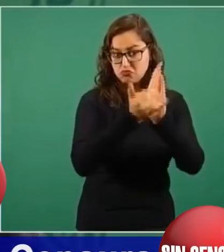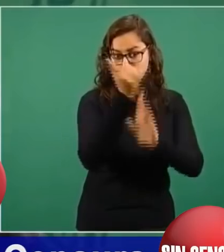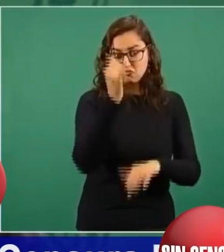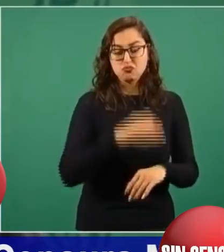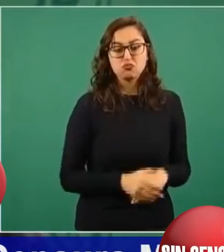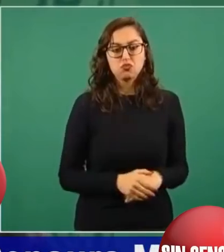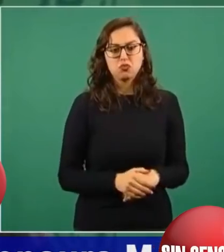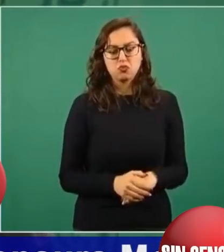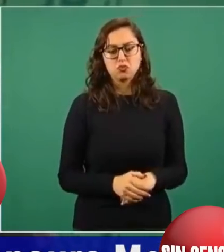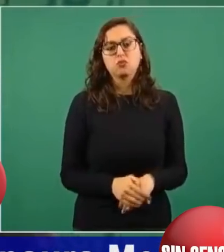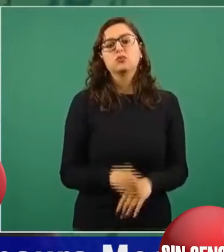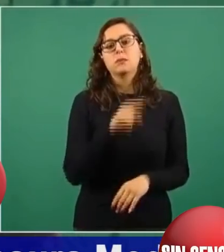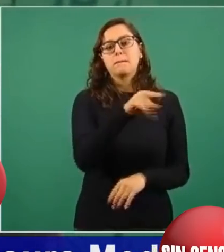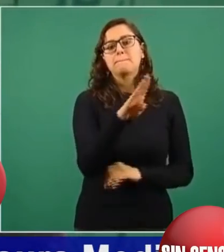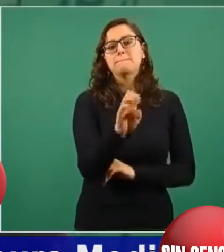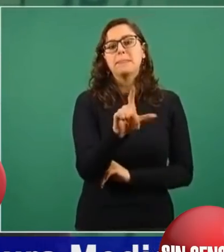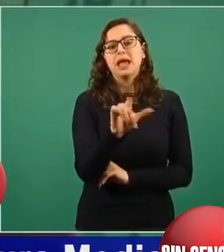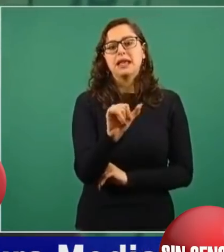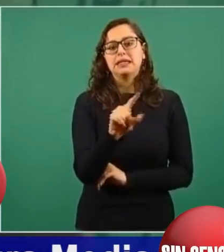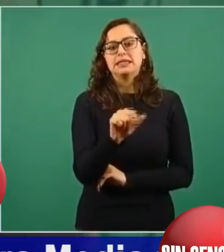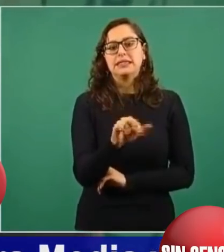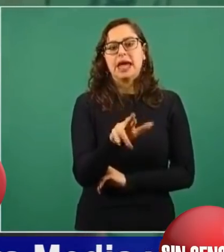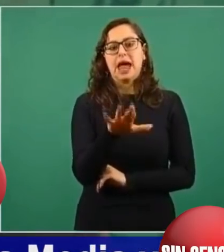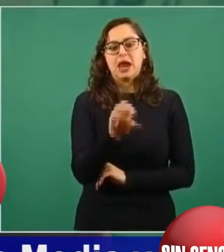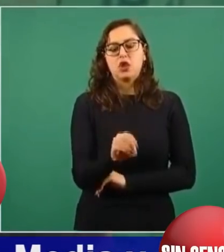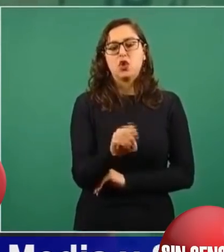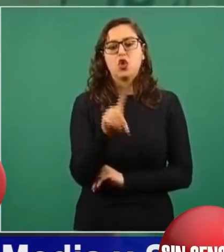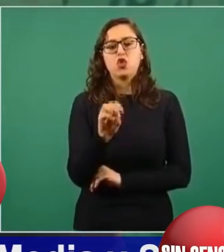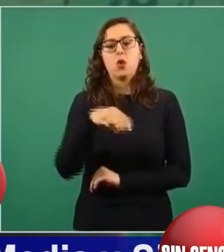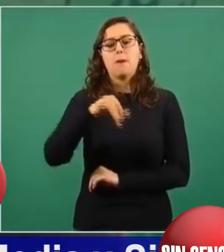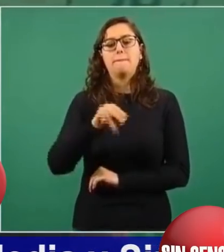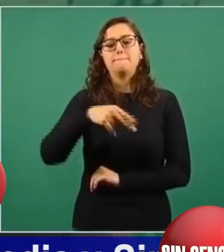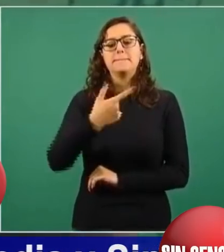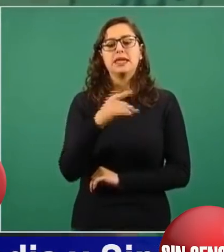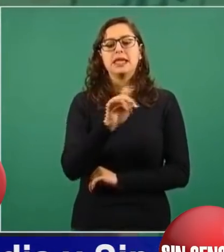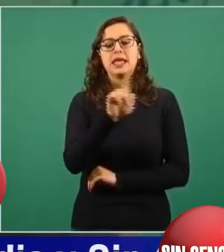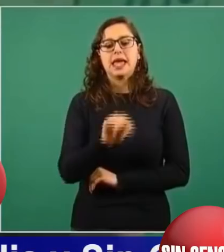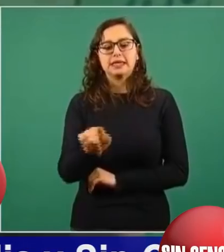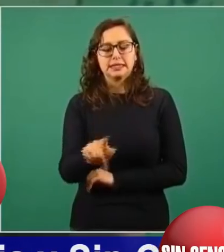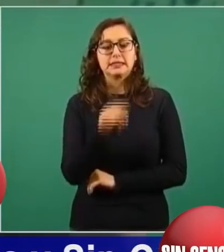Se llama Belisario Domínguez. 150 camas.